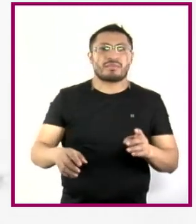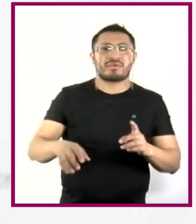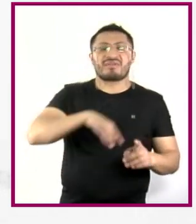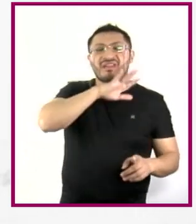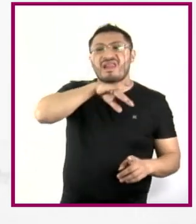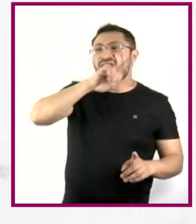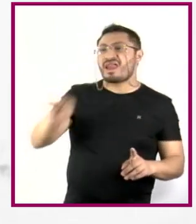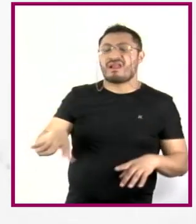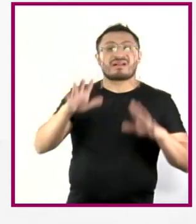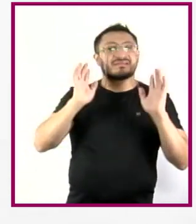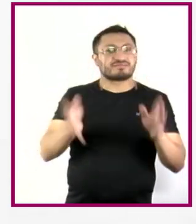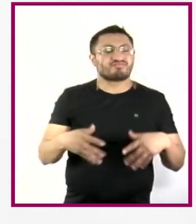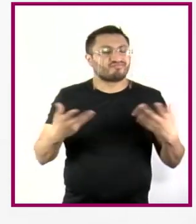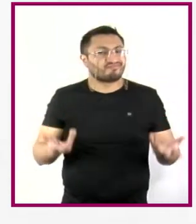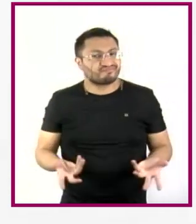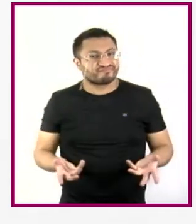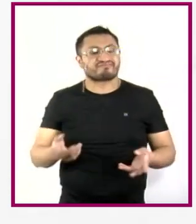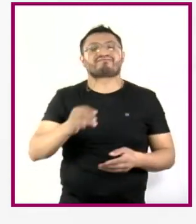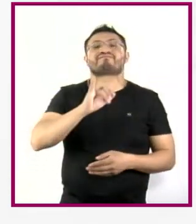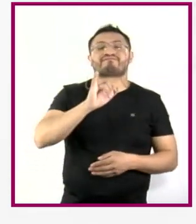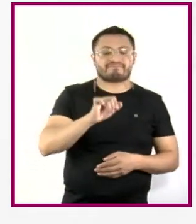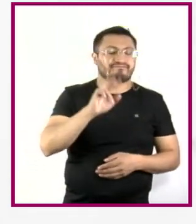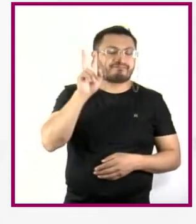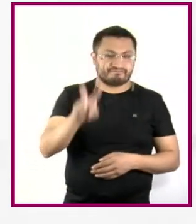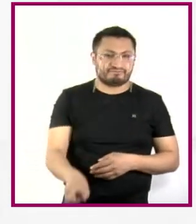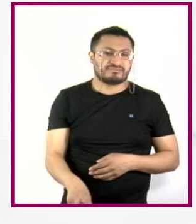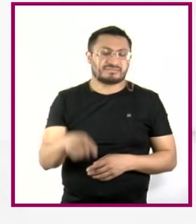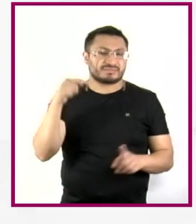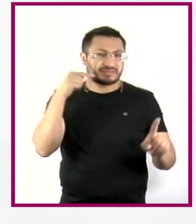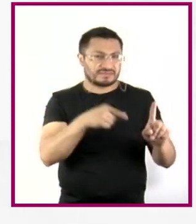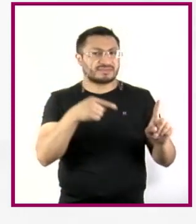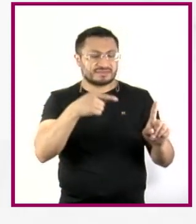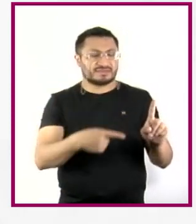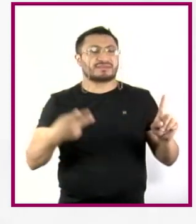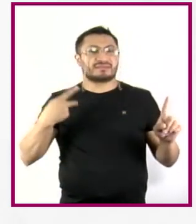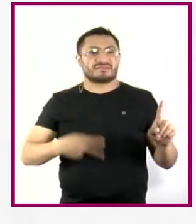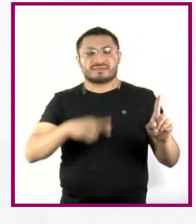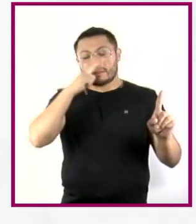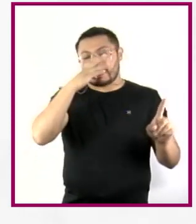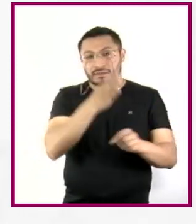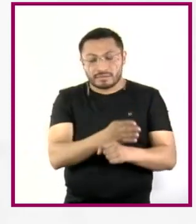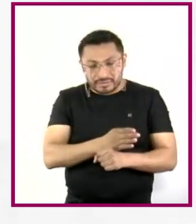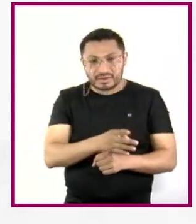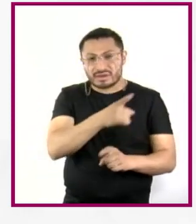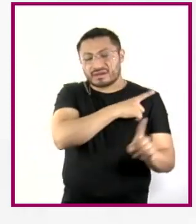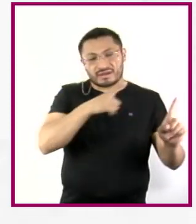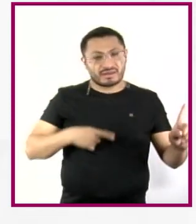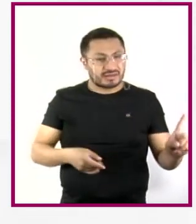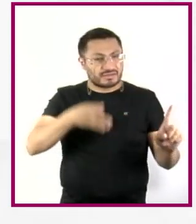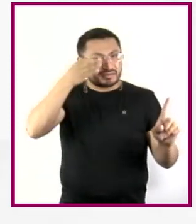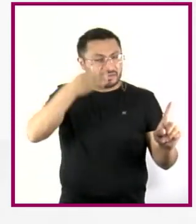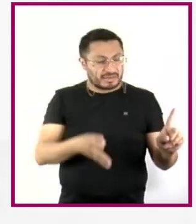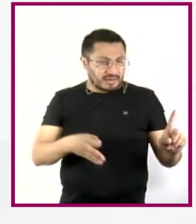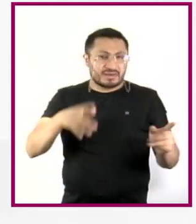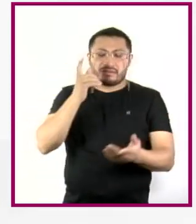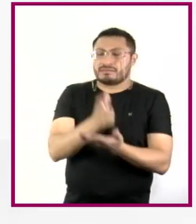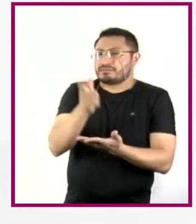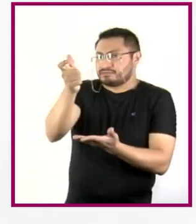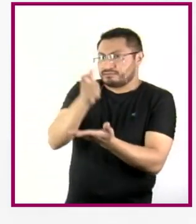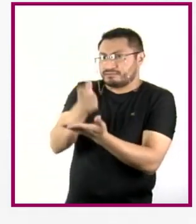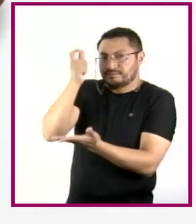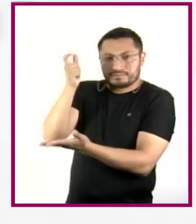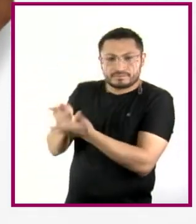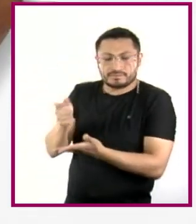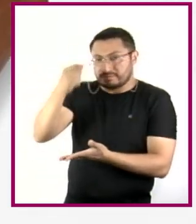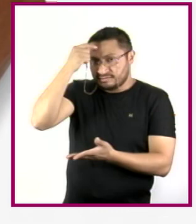se ha producido, sí que es cierto que el que ha causado esa contaminación es el que debe asumir esos costes económicos